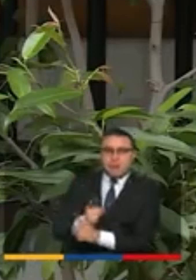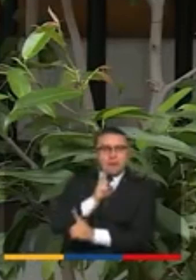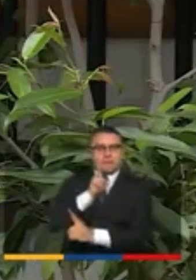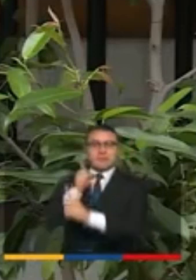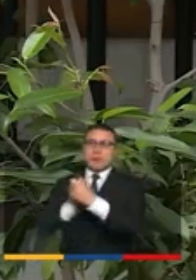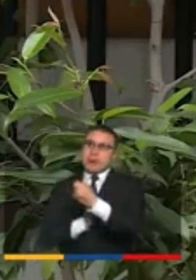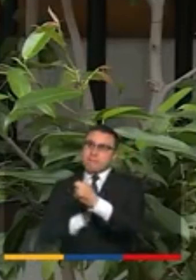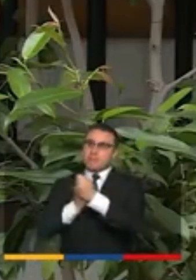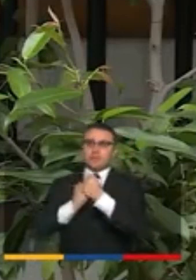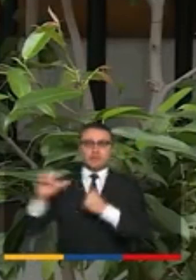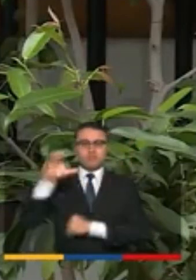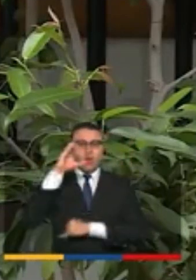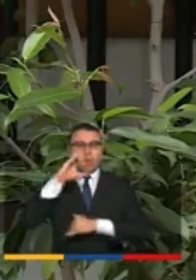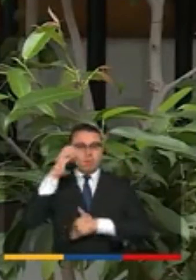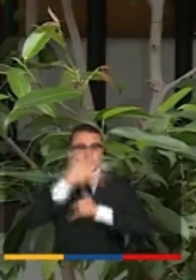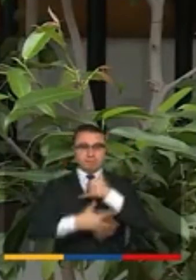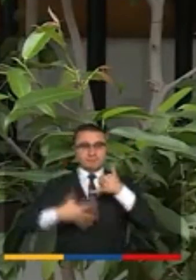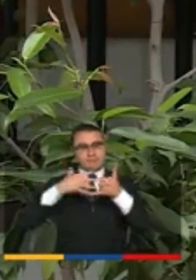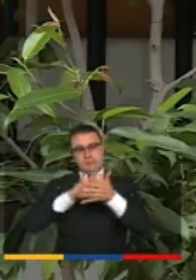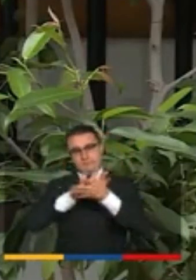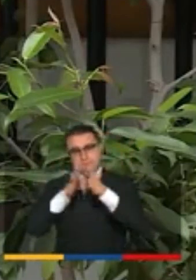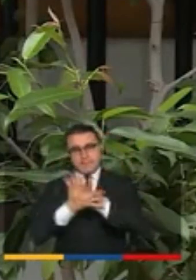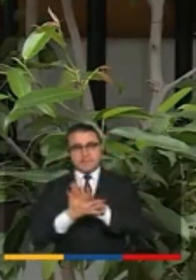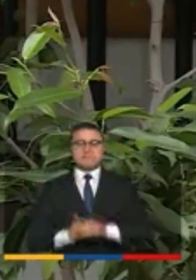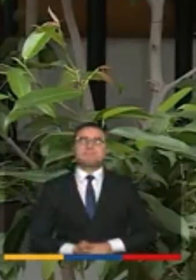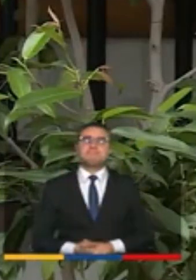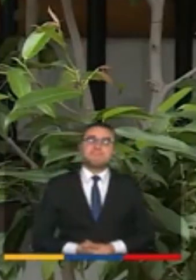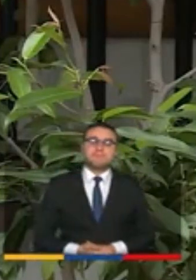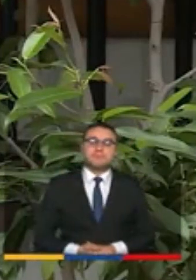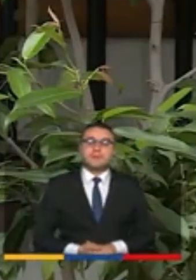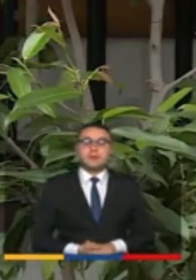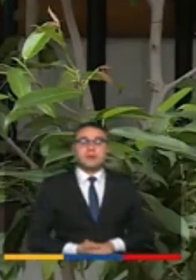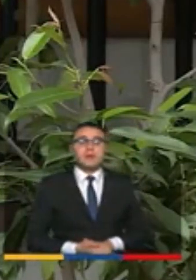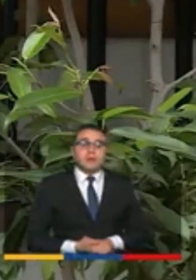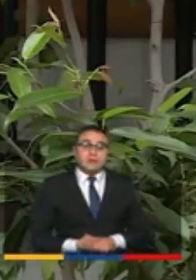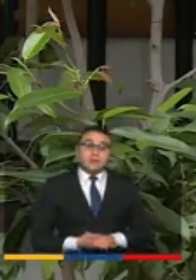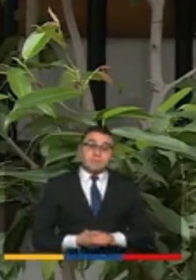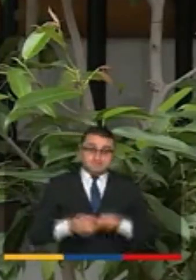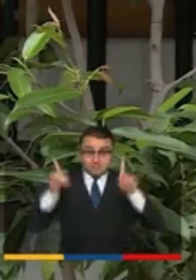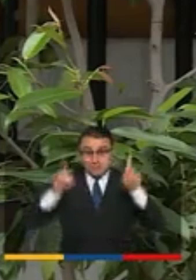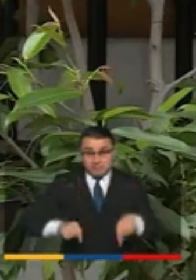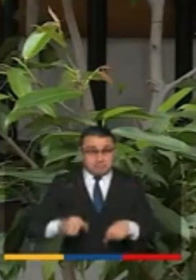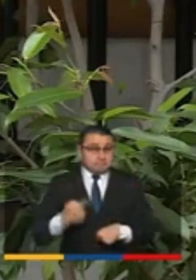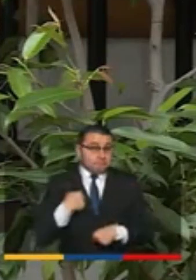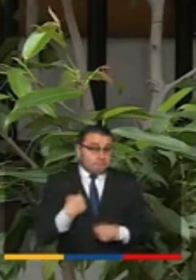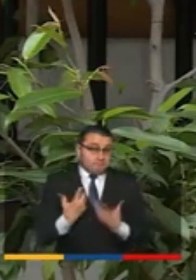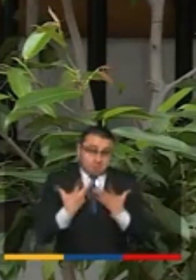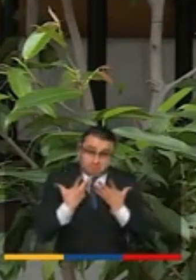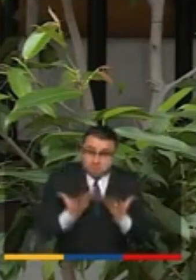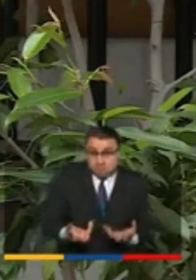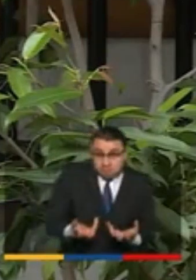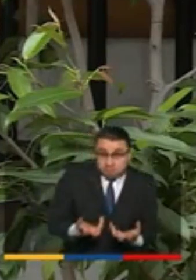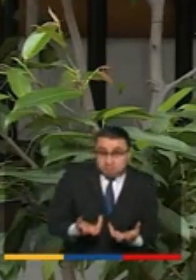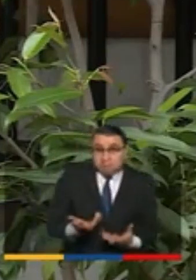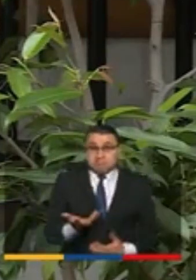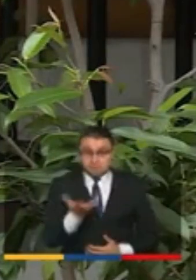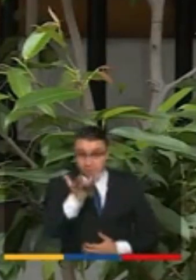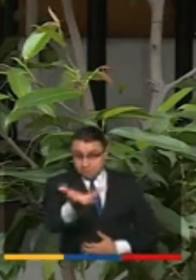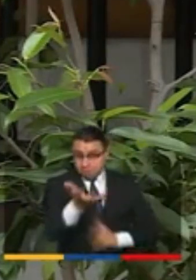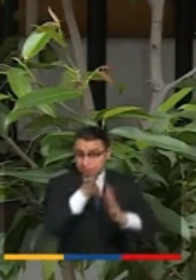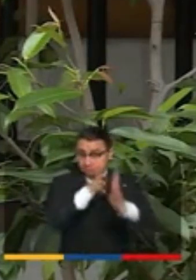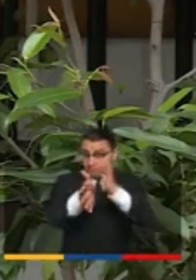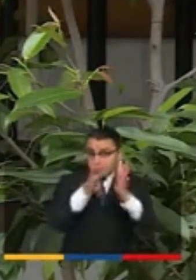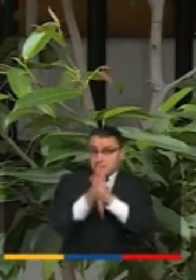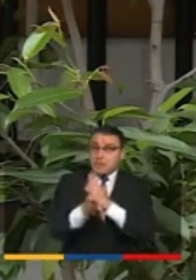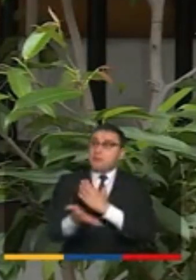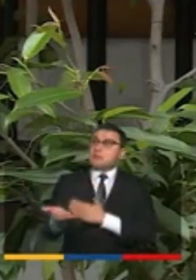paz y estabilidad del país. Asimismo, me interesa en este momento solemne destacar que hemos continuado con